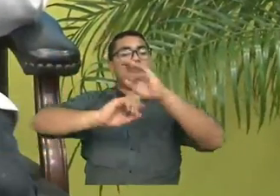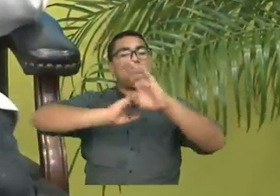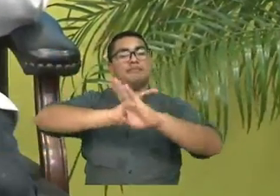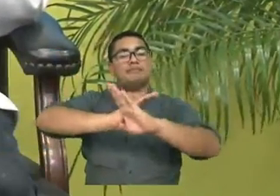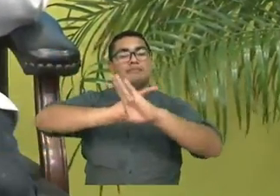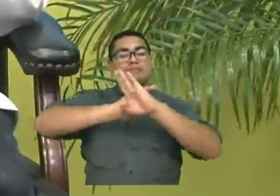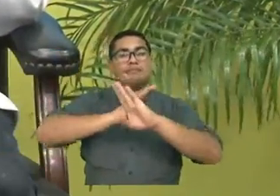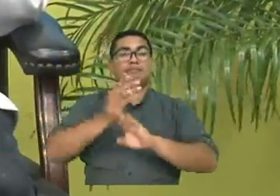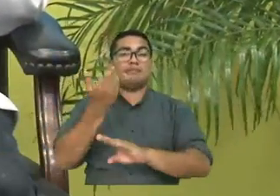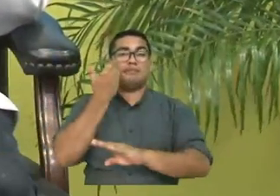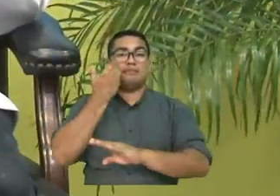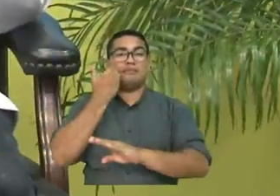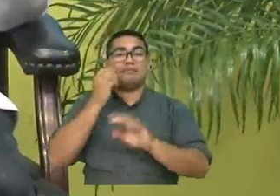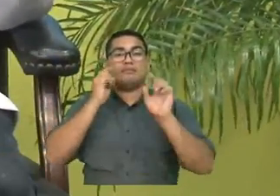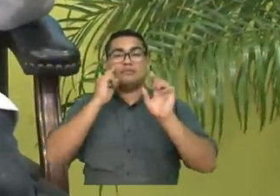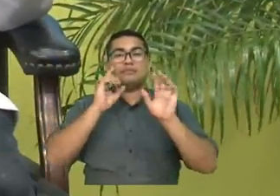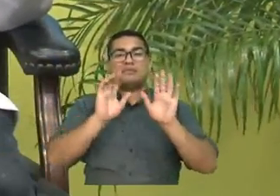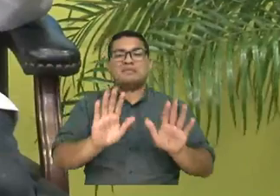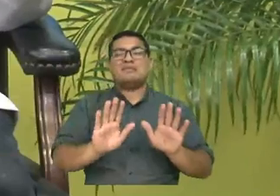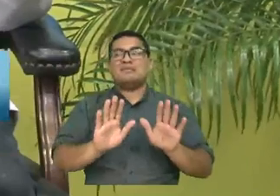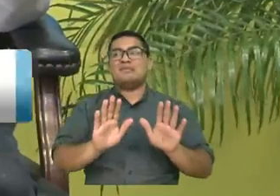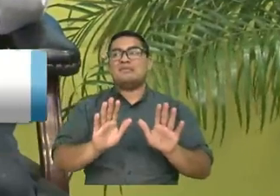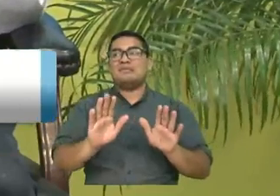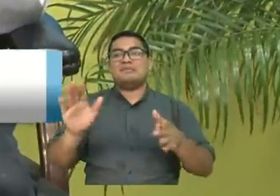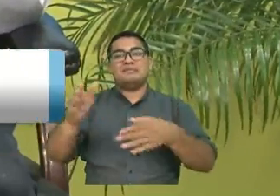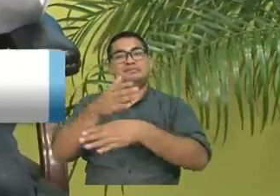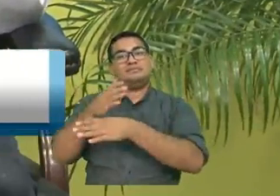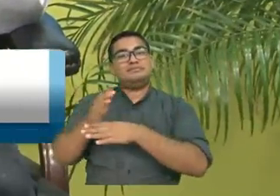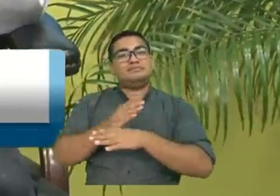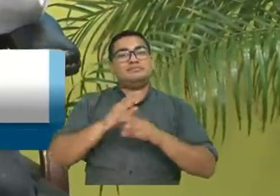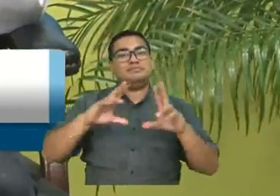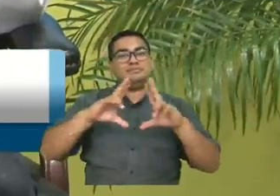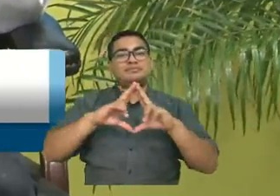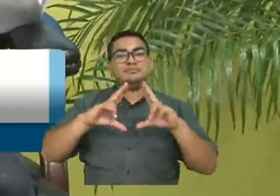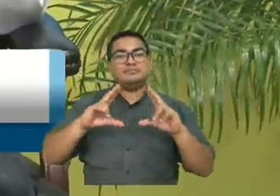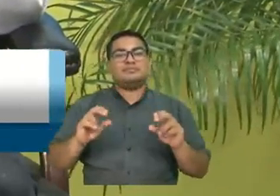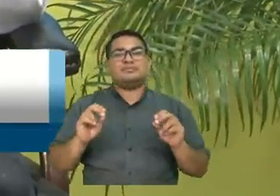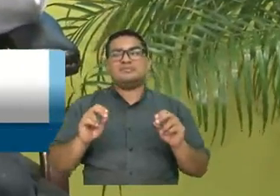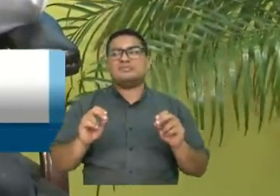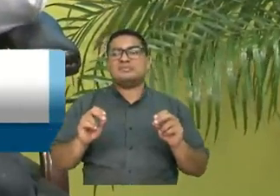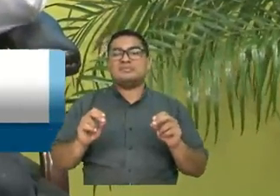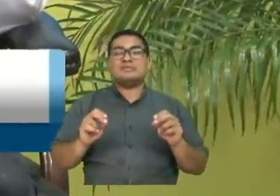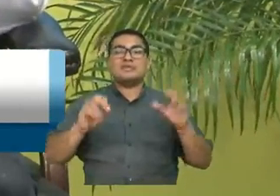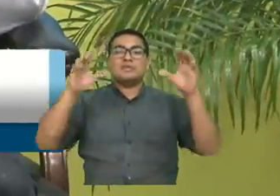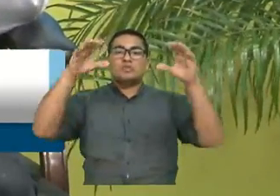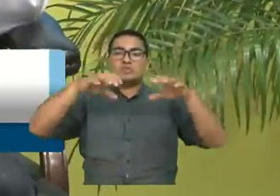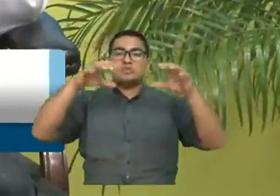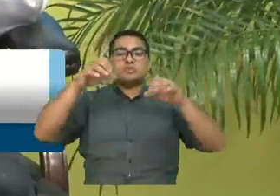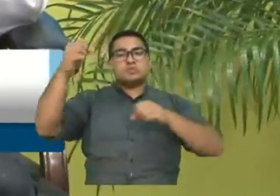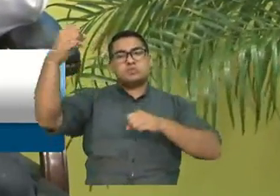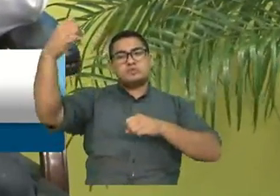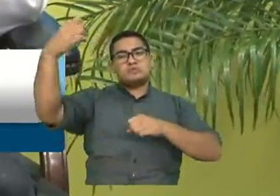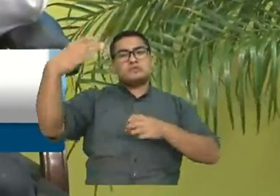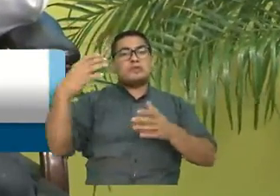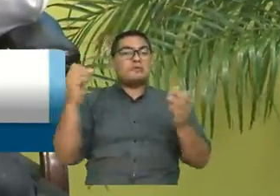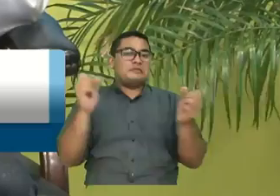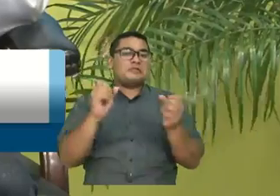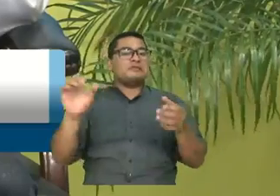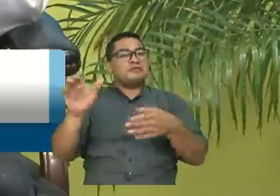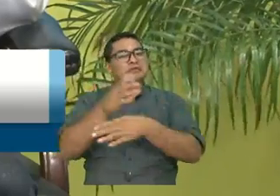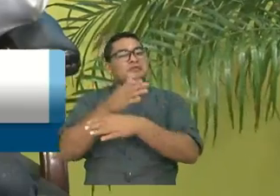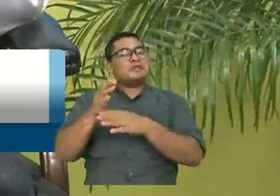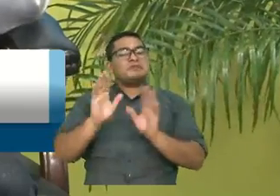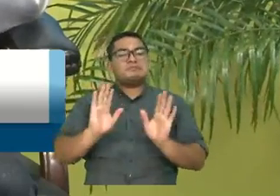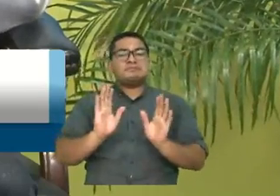que son endémicas en nuestra zona y son estacionarias porque sabemos que se dan en la estación